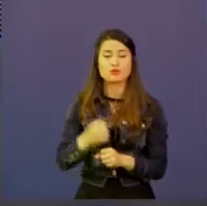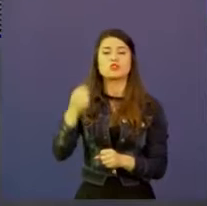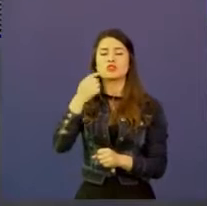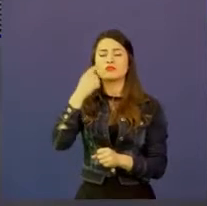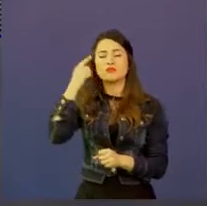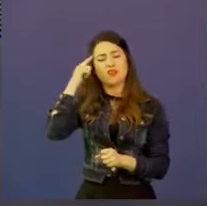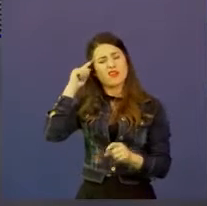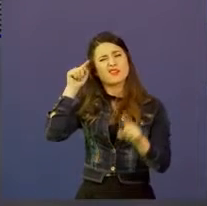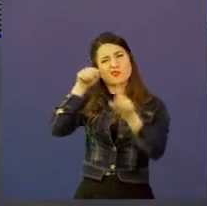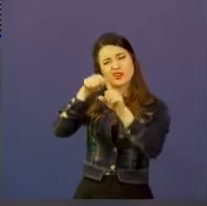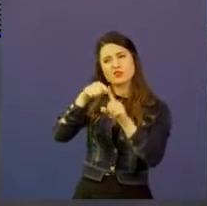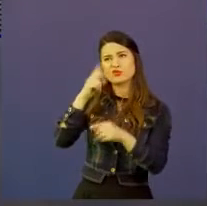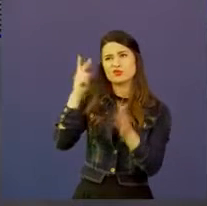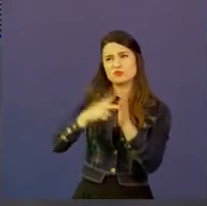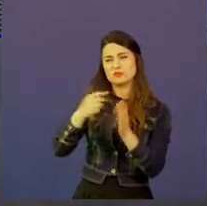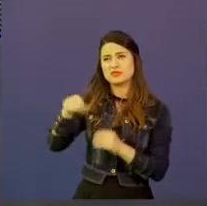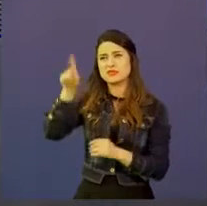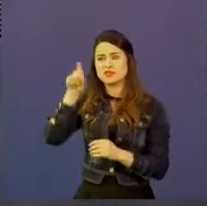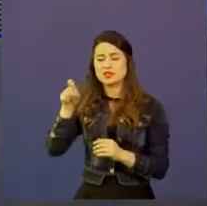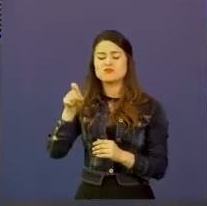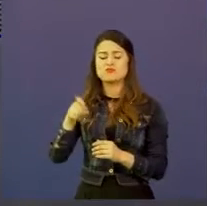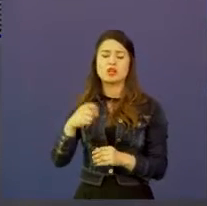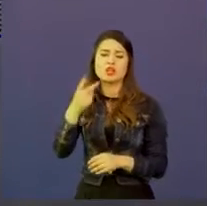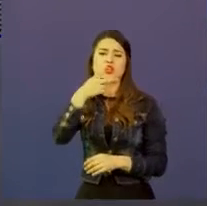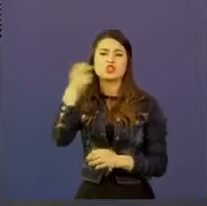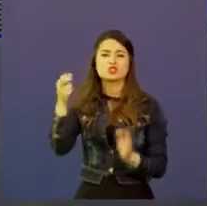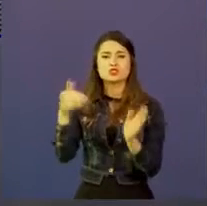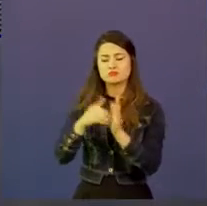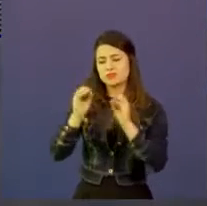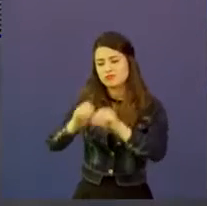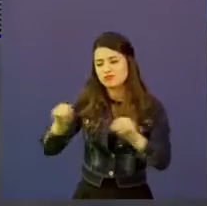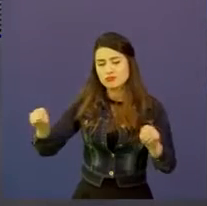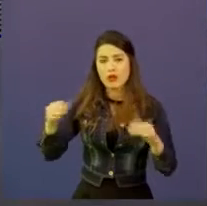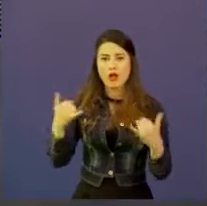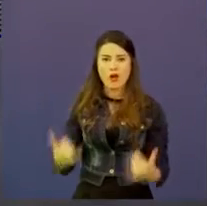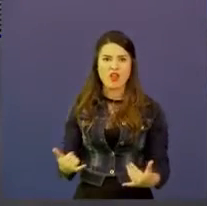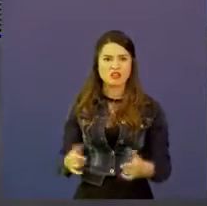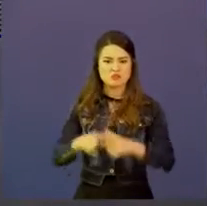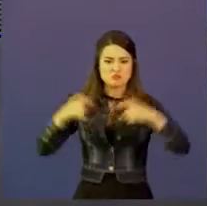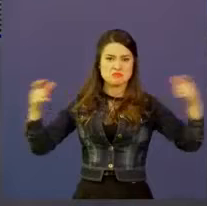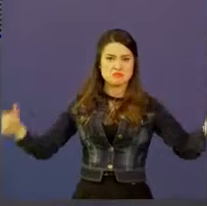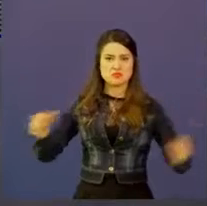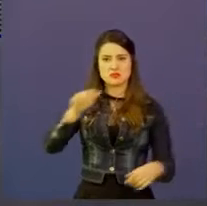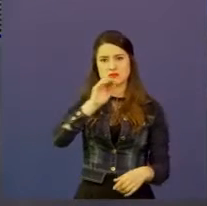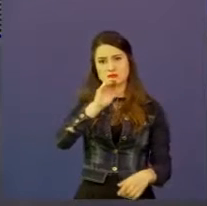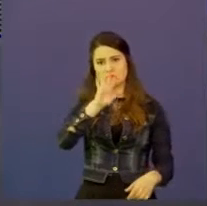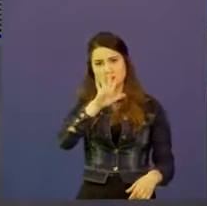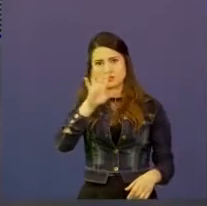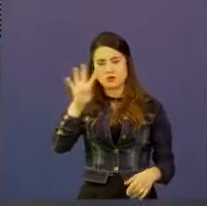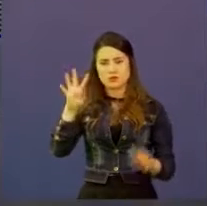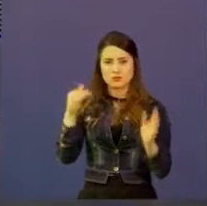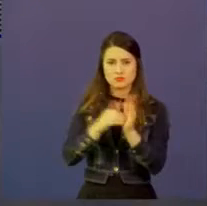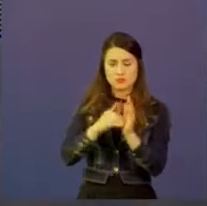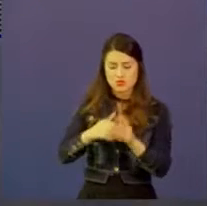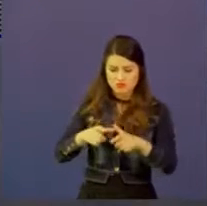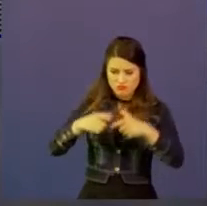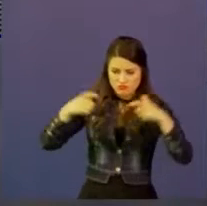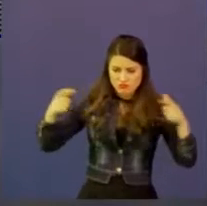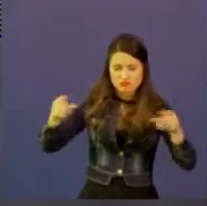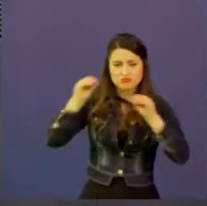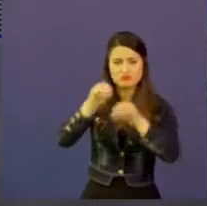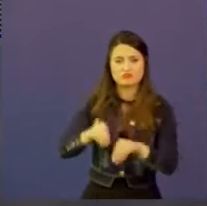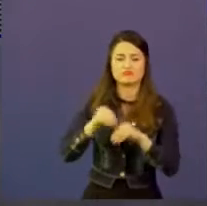momento. Y la perspectiva de Computadores para Educar es seguir comprometida con los padres porque creemos que es una alternativa importante de cerrar